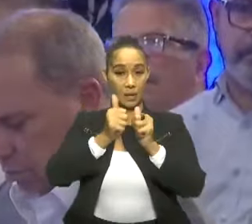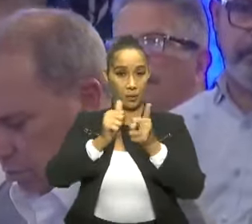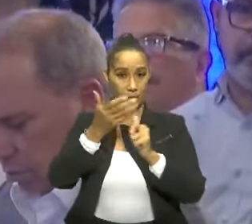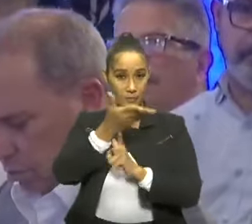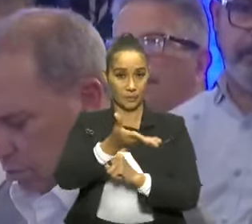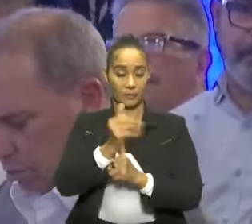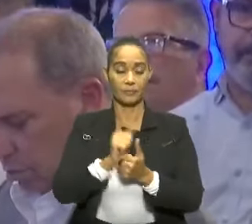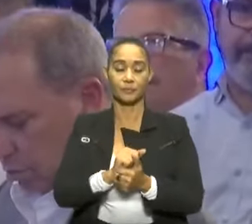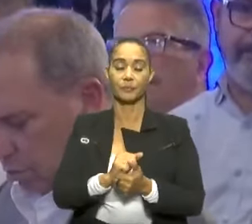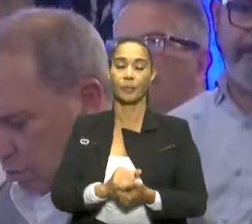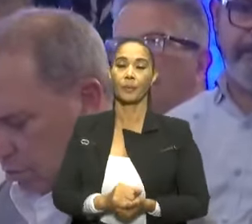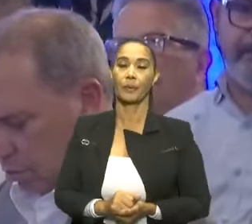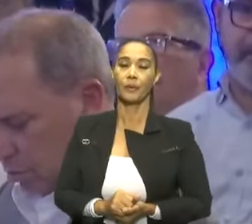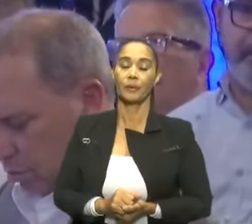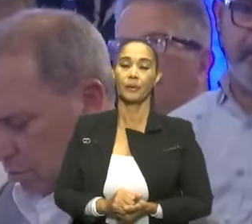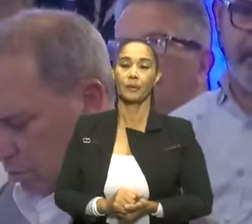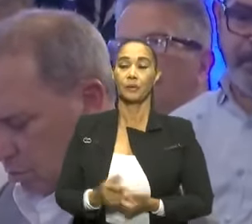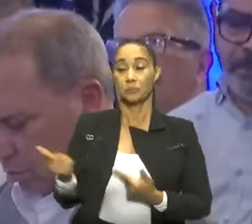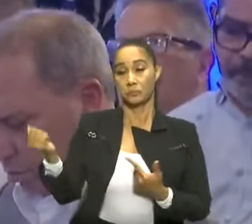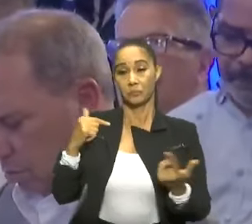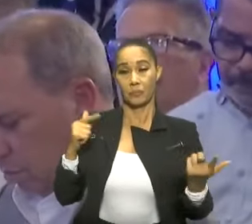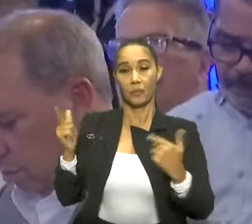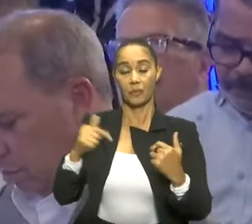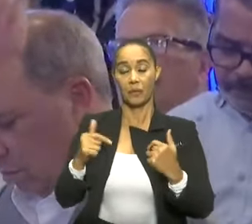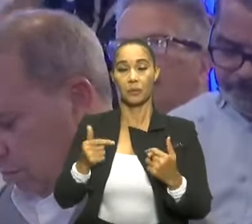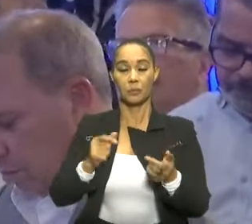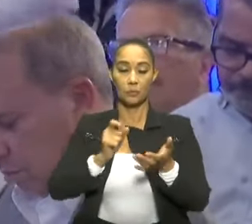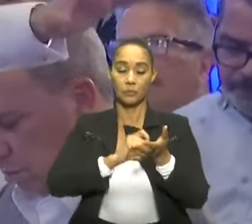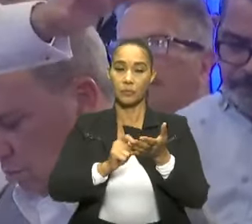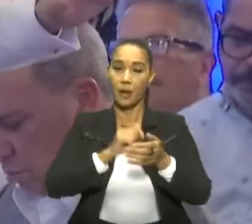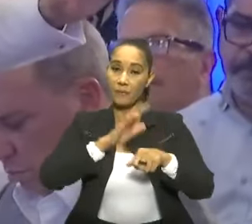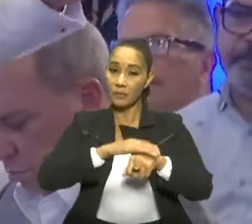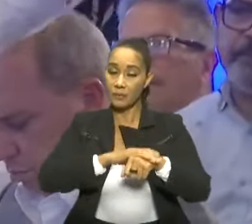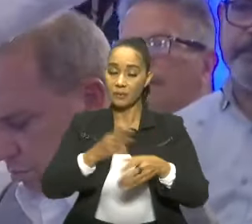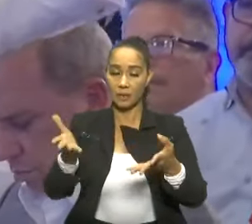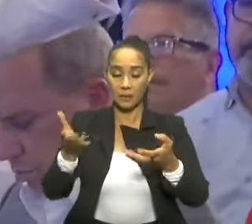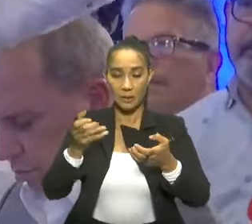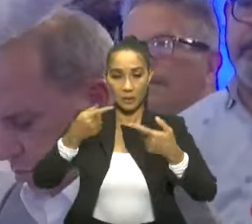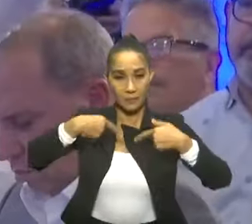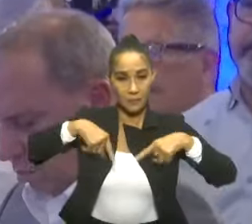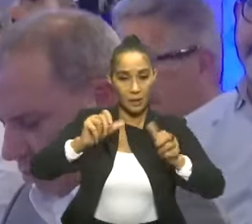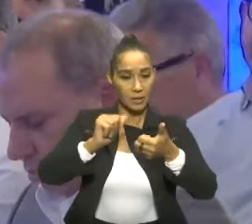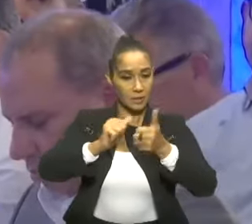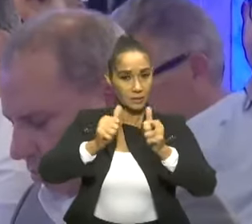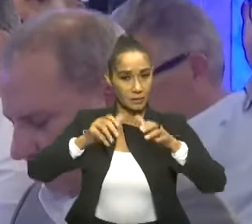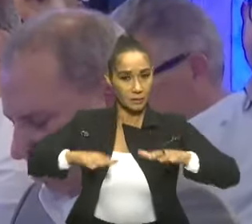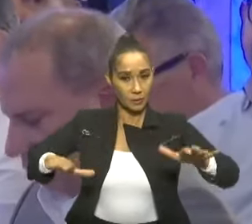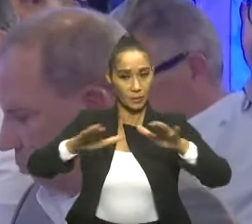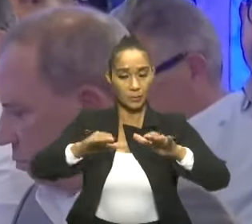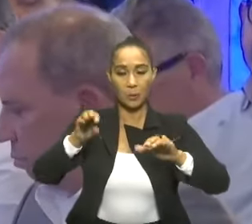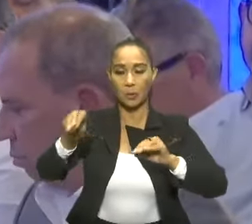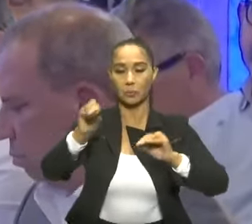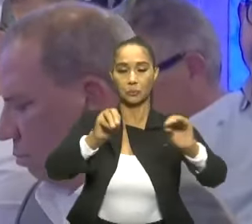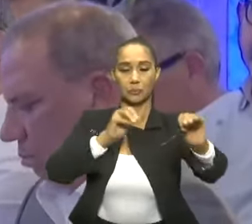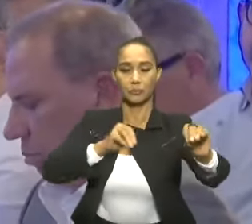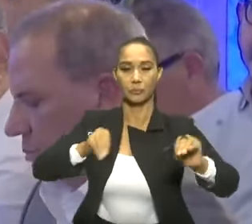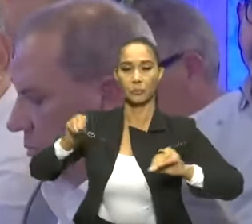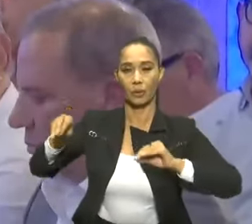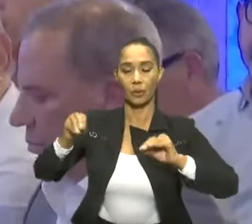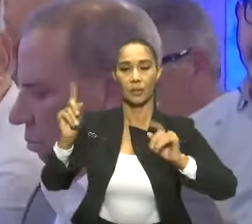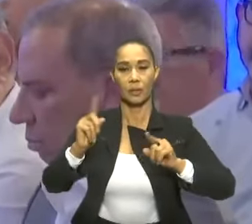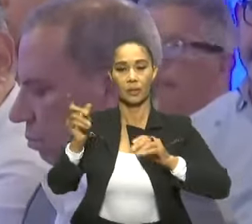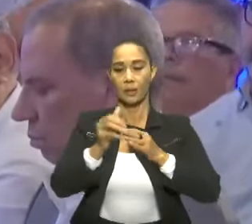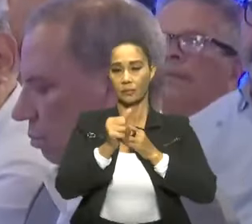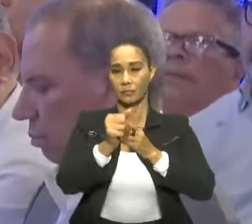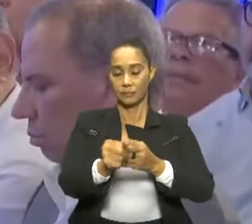implementar, que usted se quiera agregar a esa disciplina, solamente tiene que ir al Centro Olímpico y lo distribuimos donde quiera que tenemos